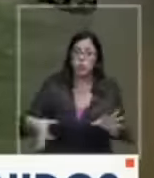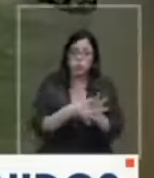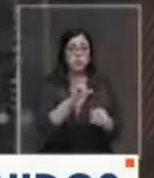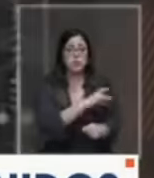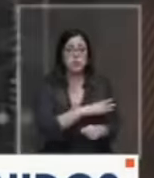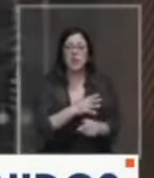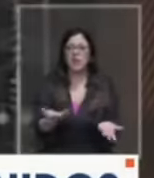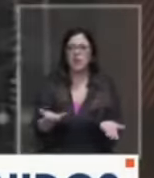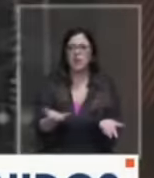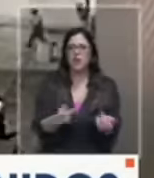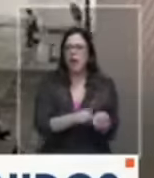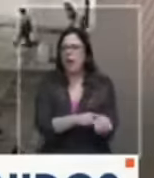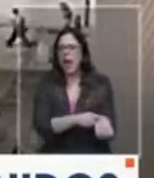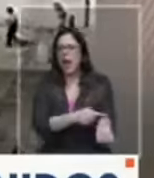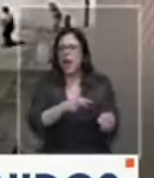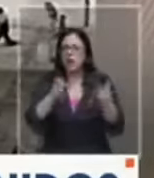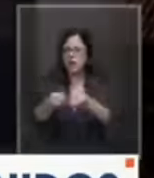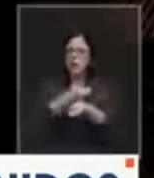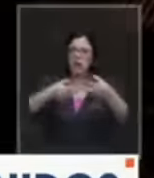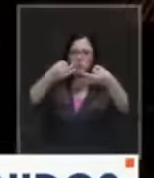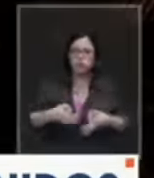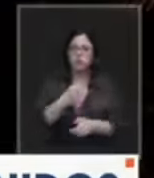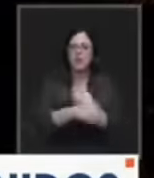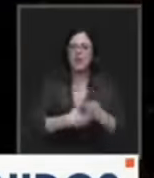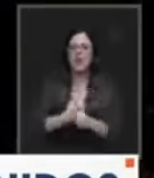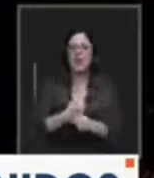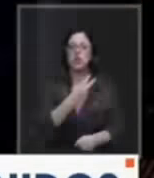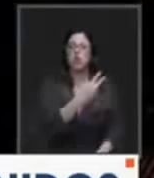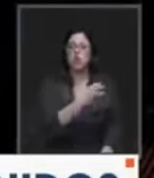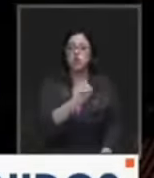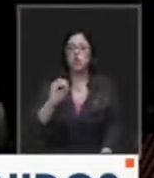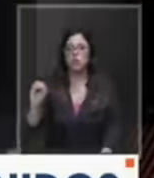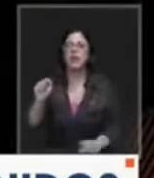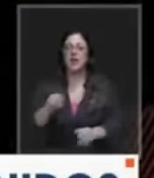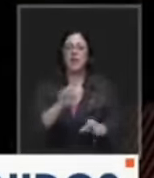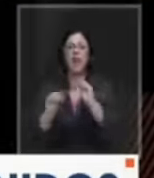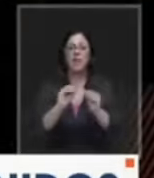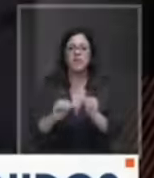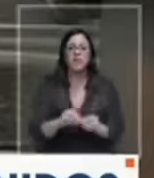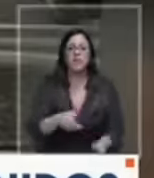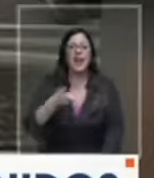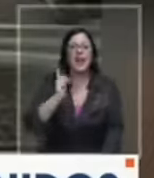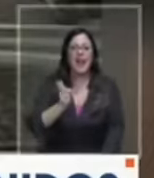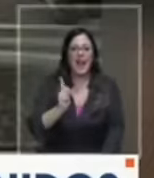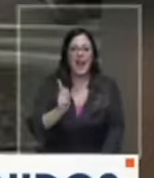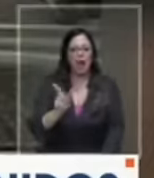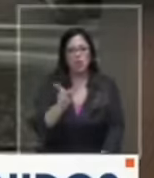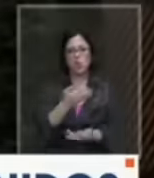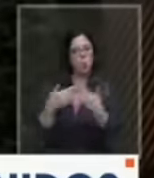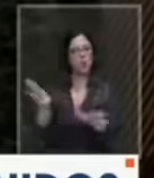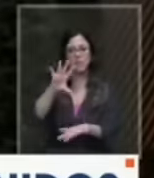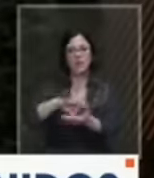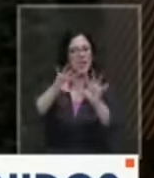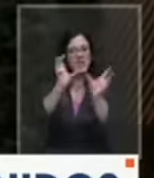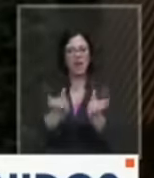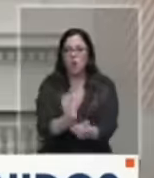las negociaciones formales recién se concretaron en los 2000 el anuncio lo hace el presidente Ricardo era cualquier país del mundo